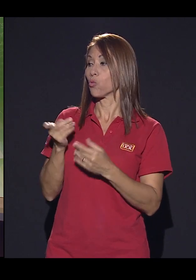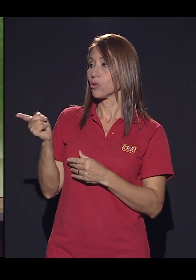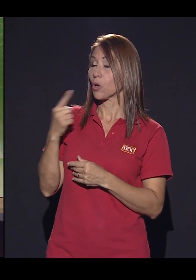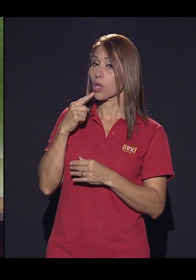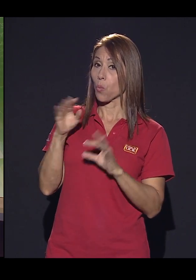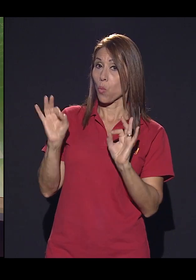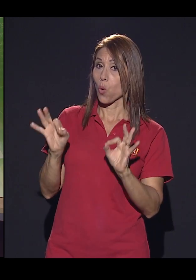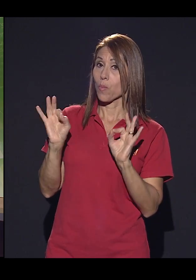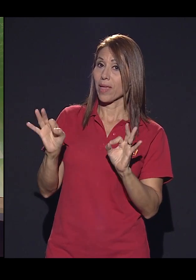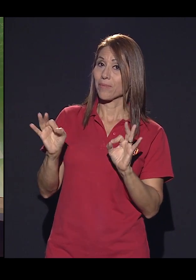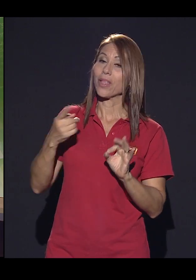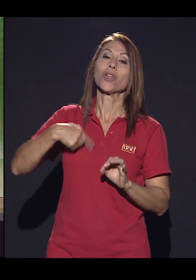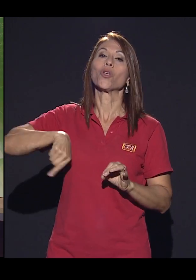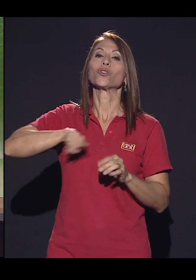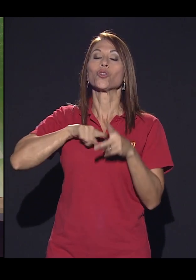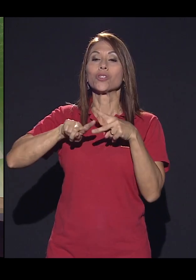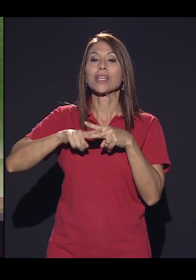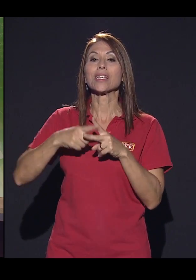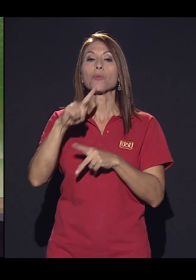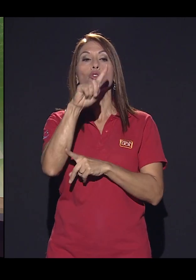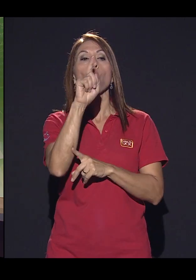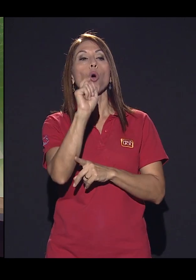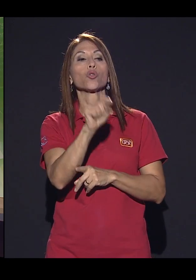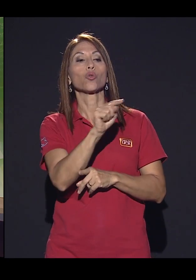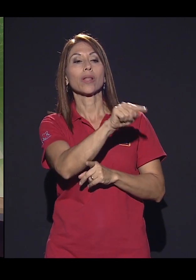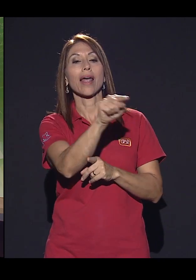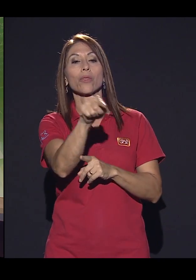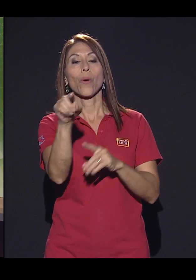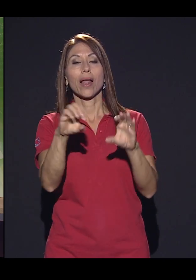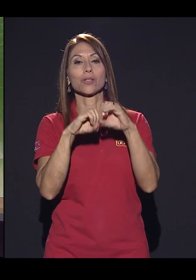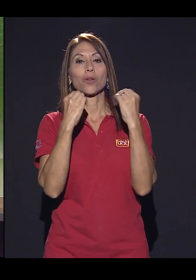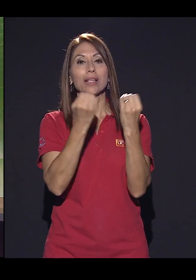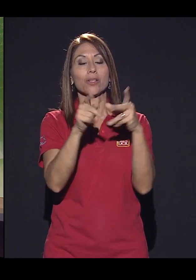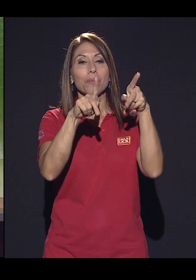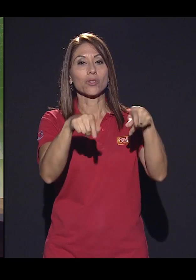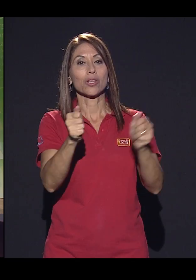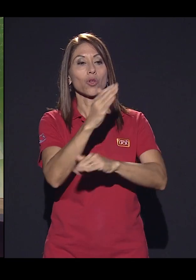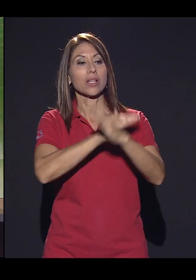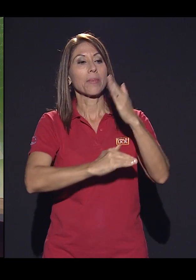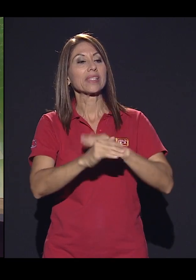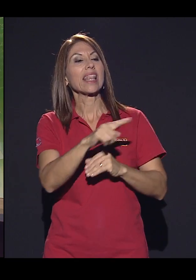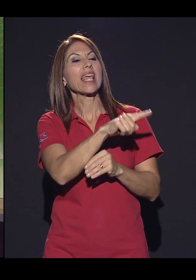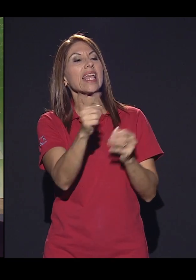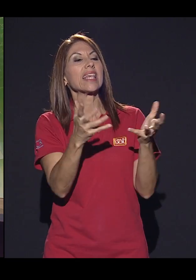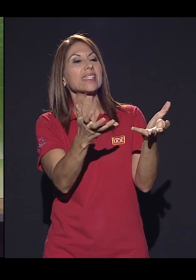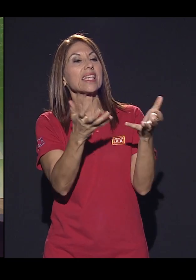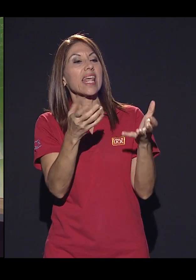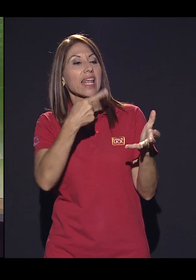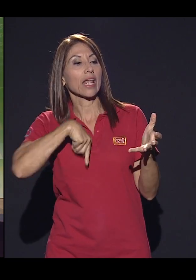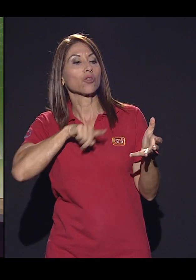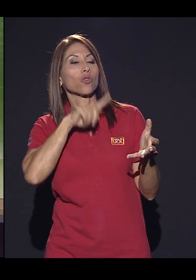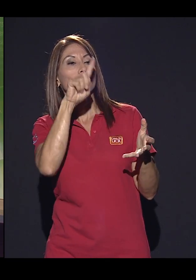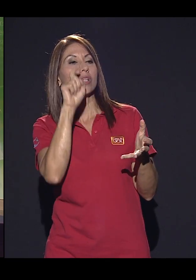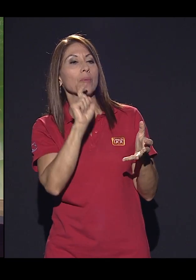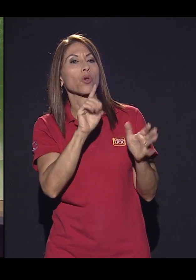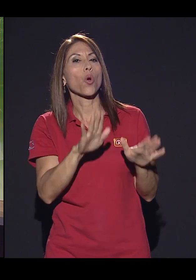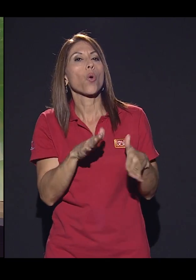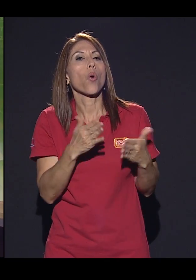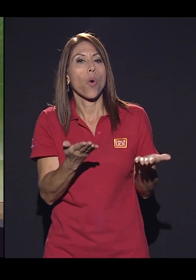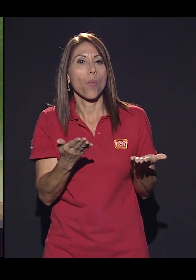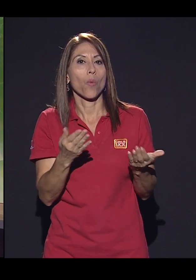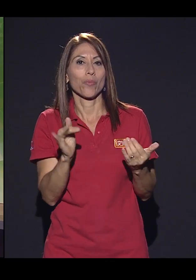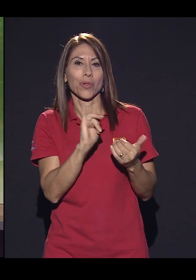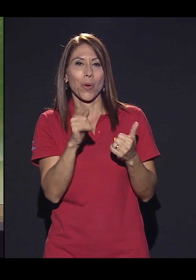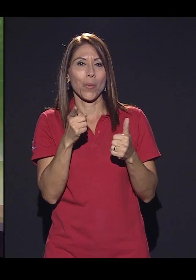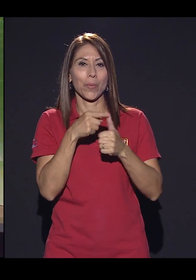además, bueno, usted bien dijo, iniciamos consultándole a las organizaciones de personas con discapacidad cómo querían ser consultadas, ¿verdad? Como una primera